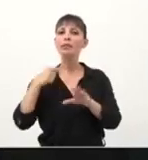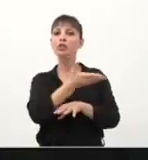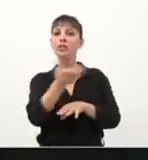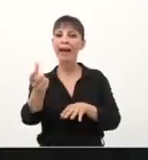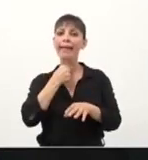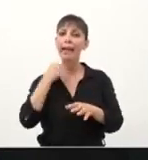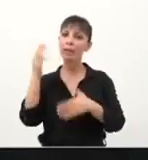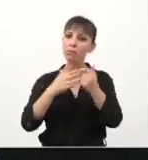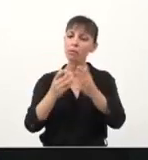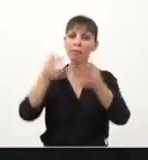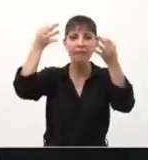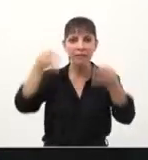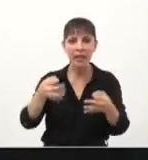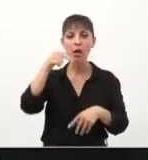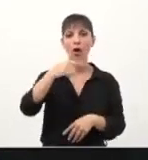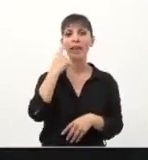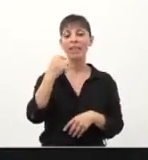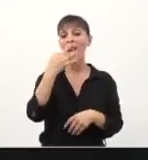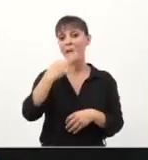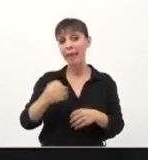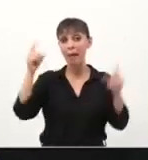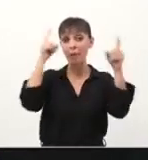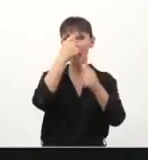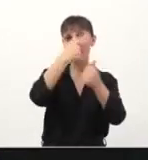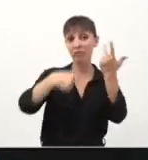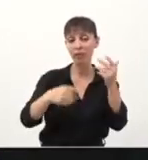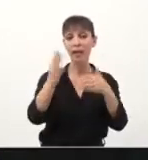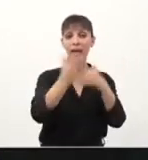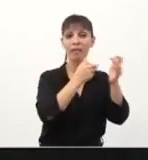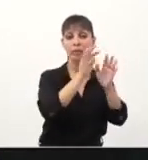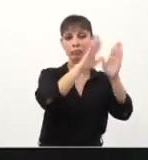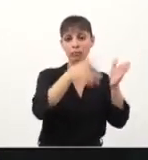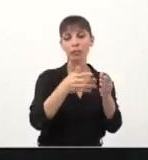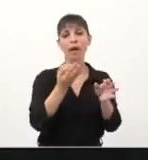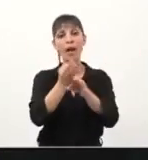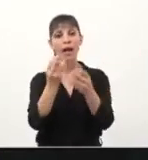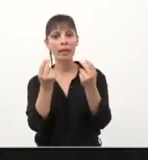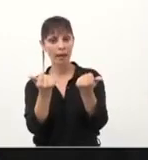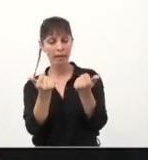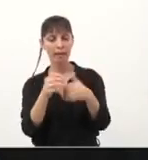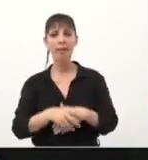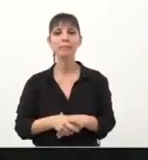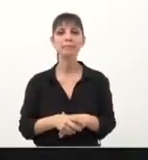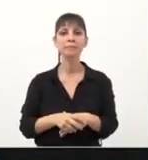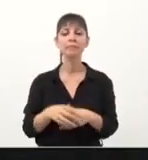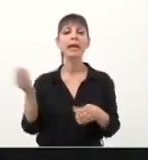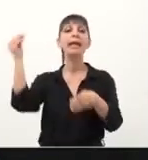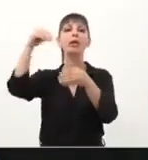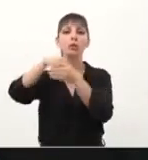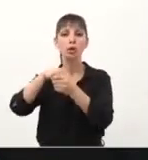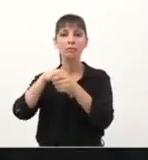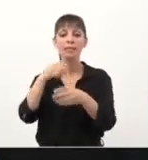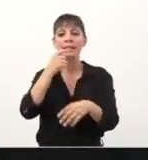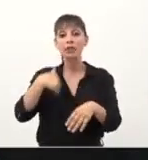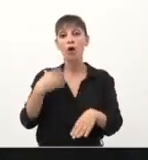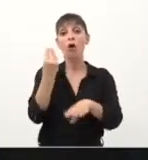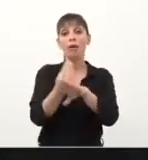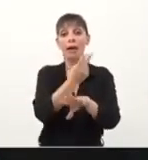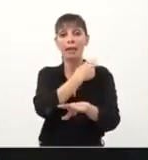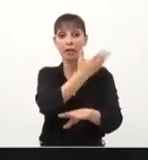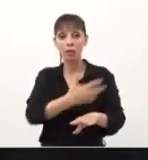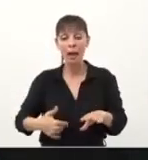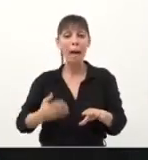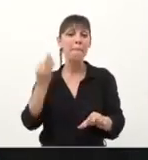construir. Y hoy en día tenemos problemas de todo tipo, de infraestructura, de calidad educativa y de inclusión. Si soy jefe de gobierno, la educación va